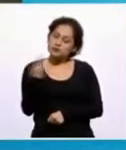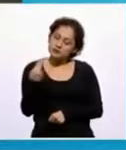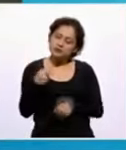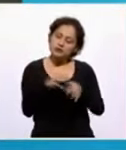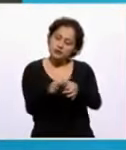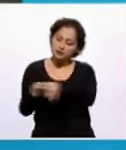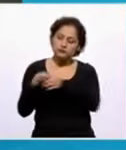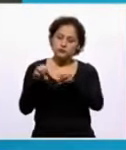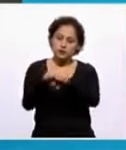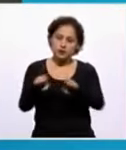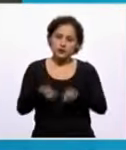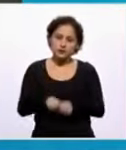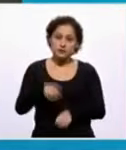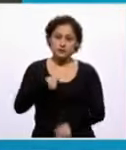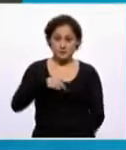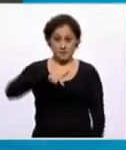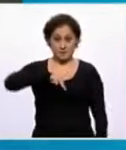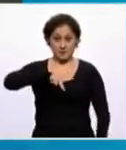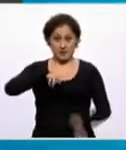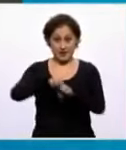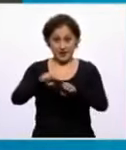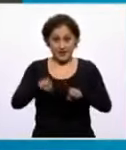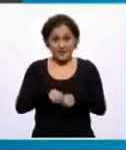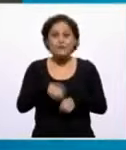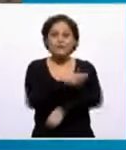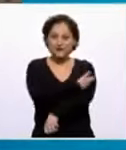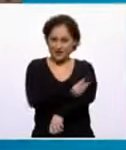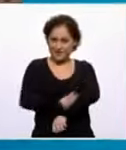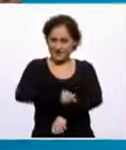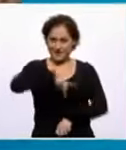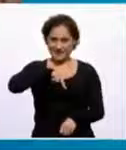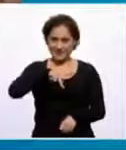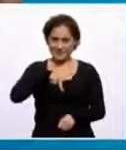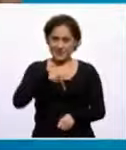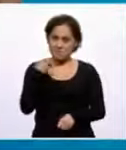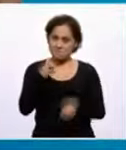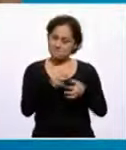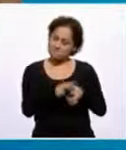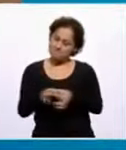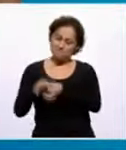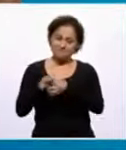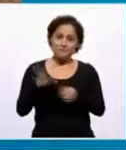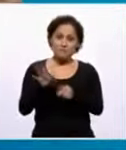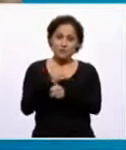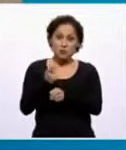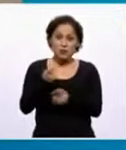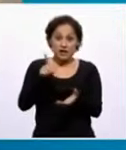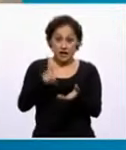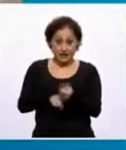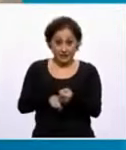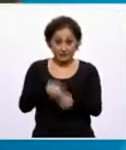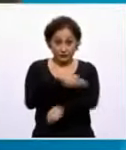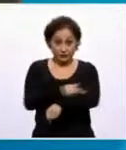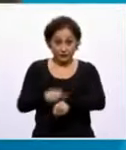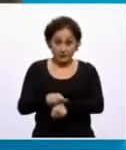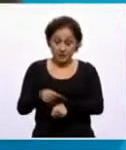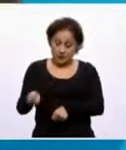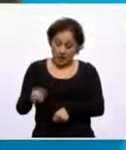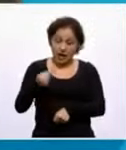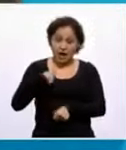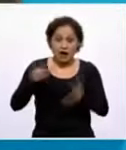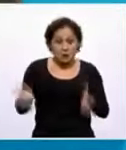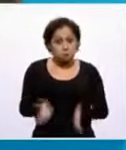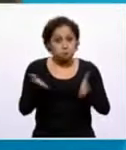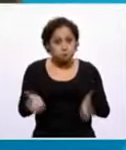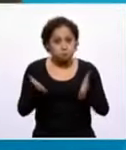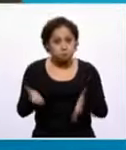Y yo tengo un gran equipo, mi familia. Porque me animan cada mañana para levantarme, porque